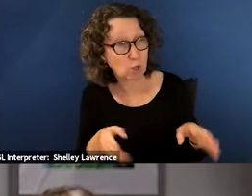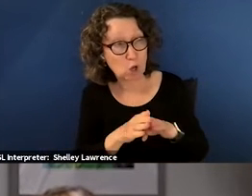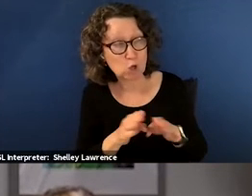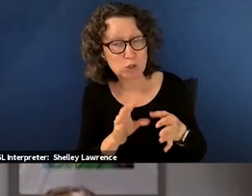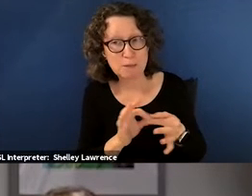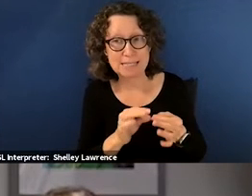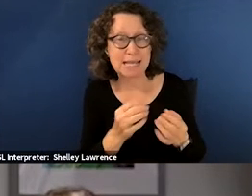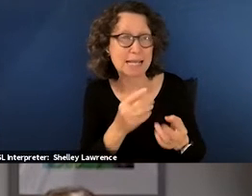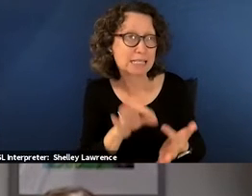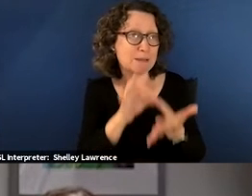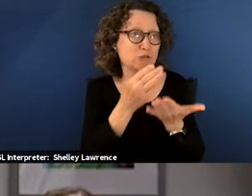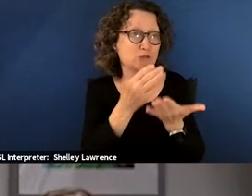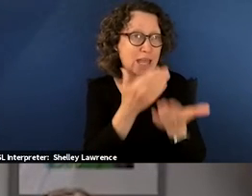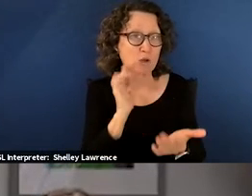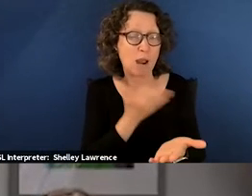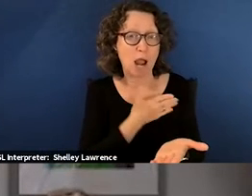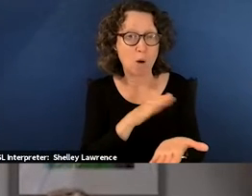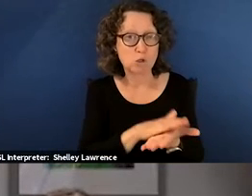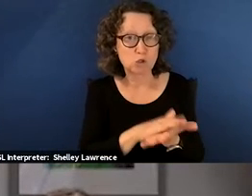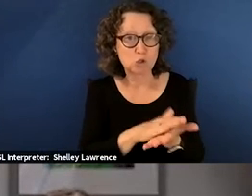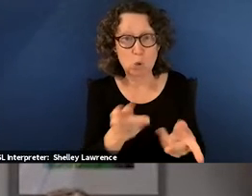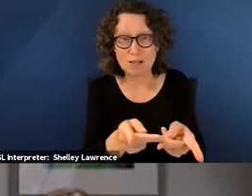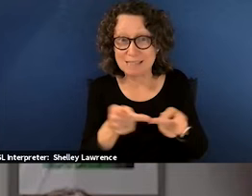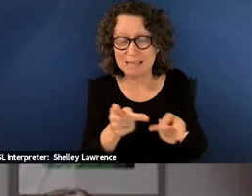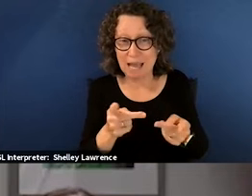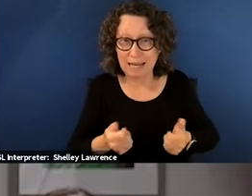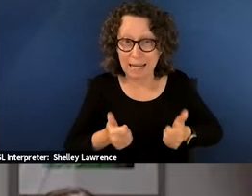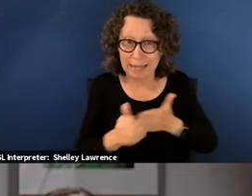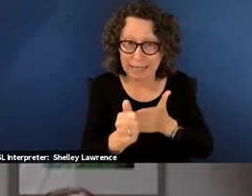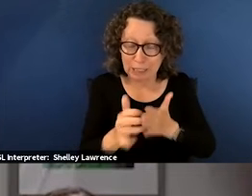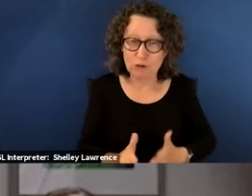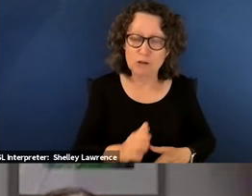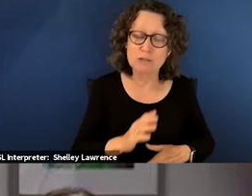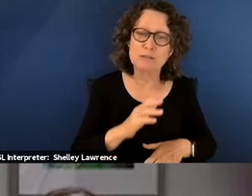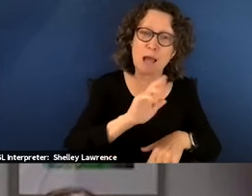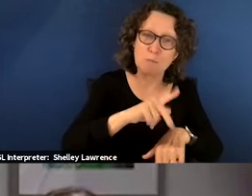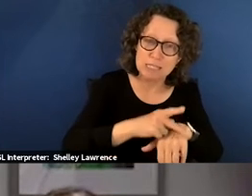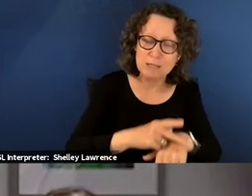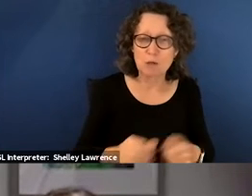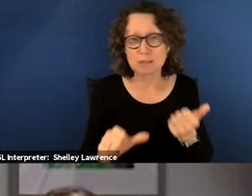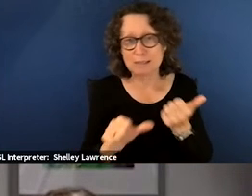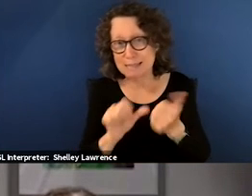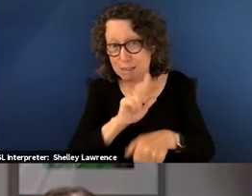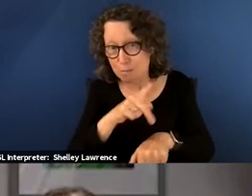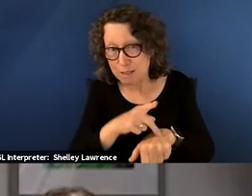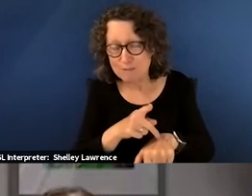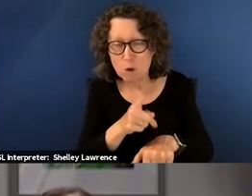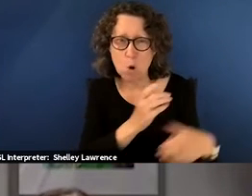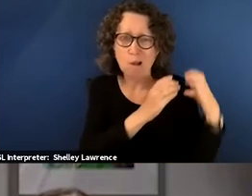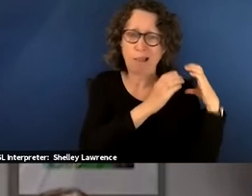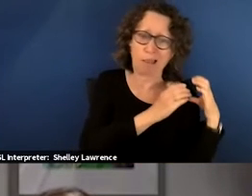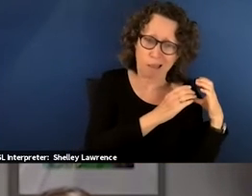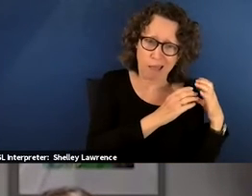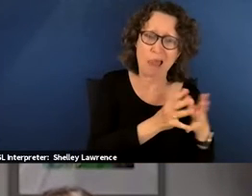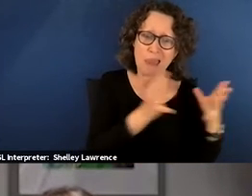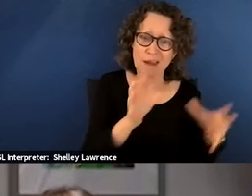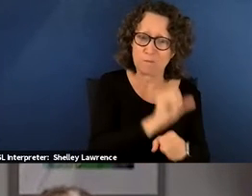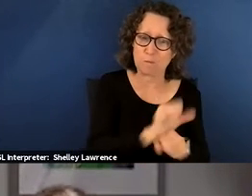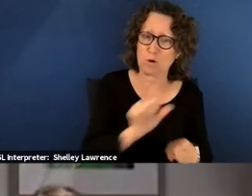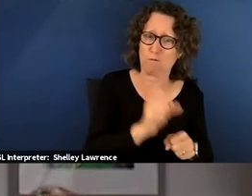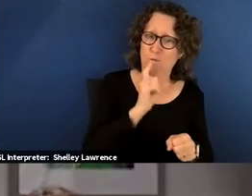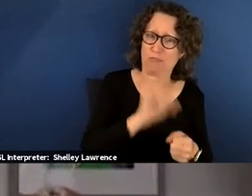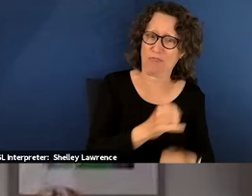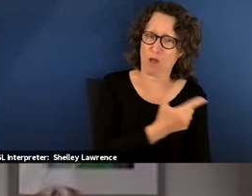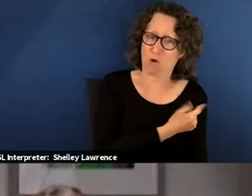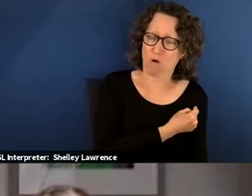diciendo gracias especiales a los líderes de las escuelas, los subdirectores y directores, quienes han tenido que hacer gran